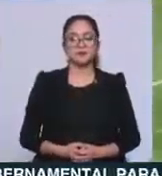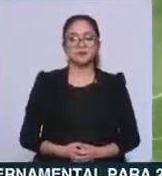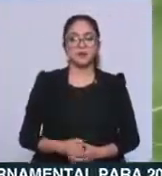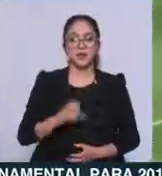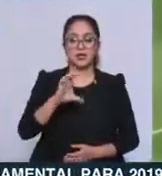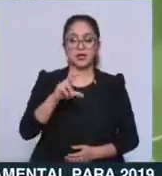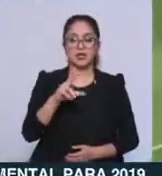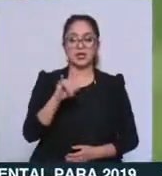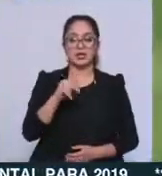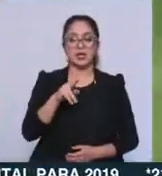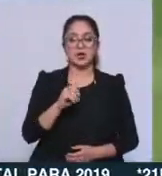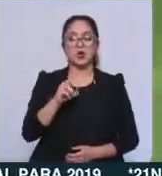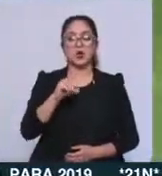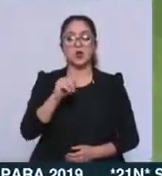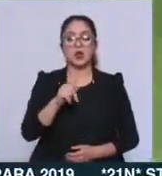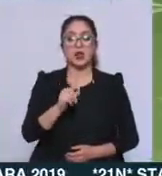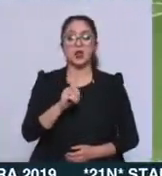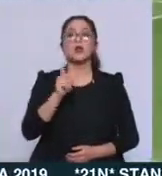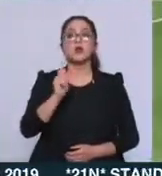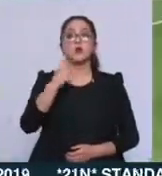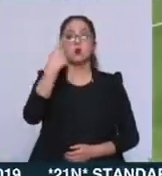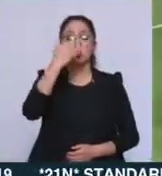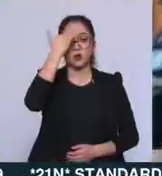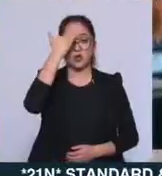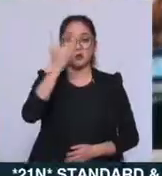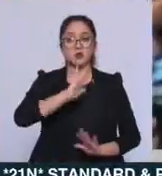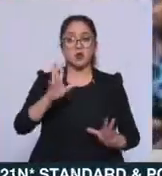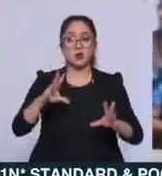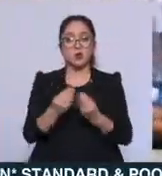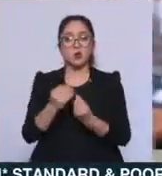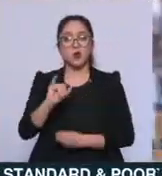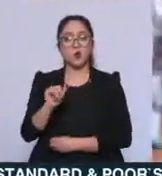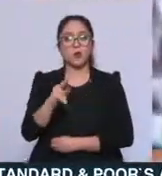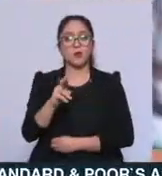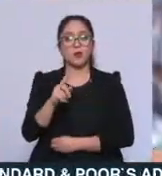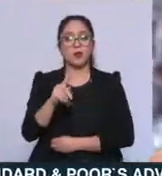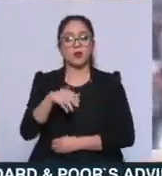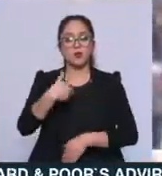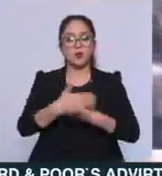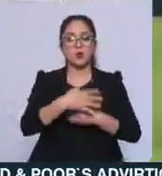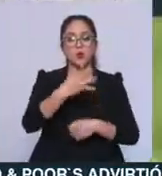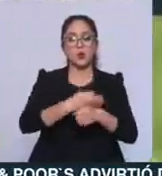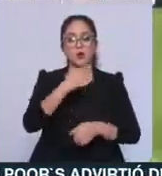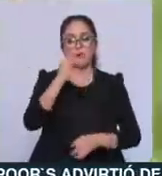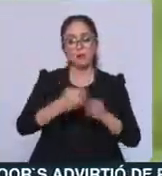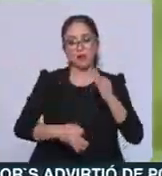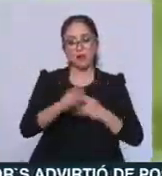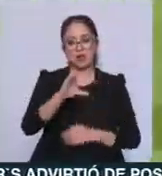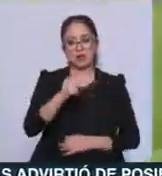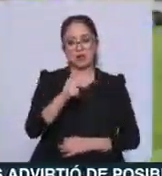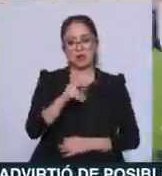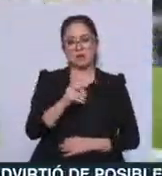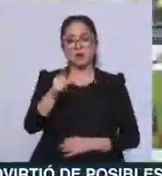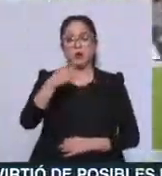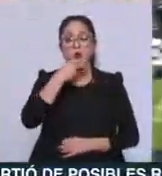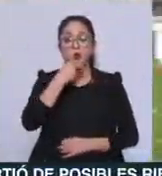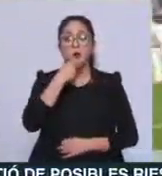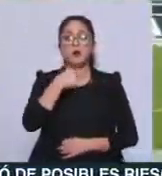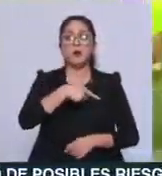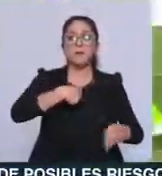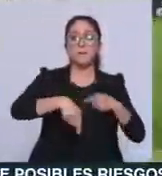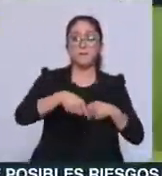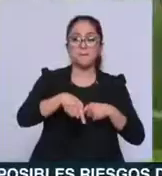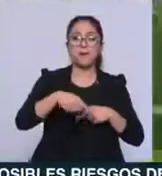Cristiano Ronaldo se ha recuperado en tiempo récord y estará con la Juventus en la eliminatoria de cuartos de final de la Champions. El delantero portugués está